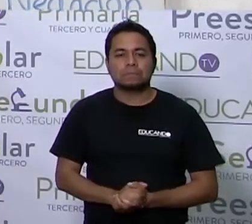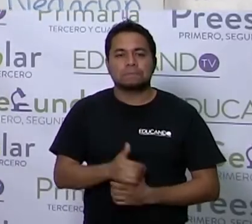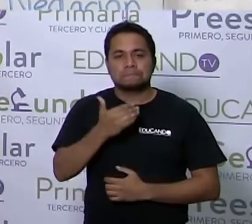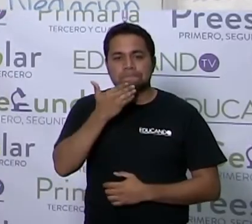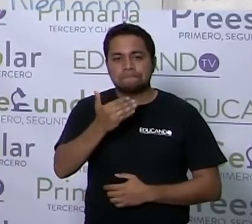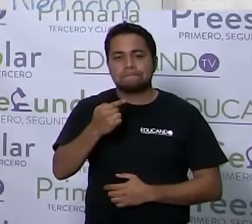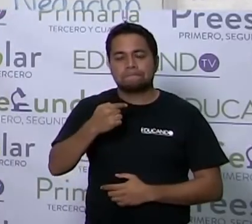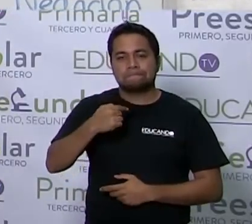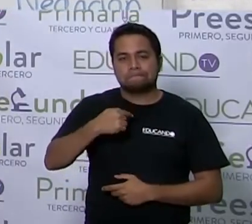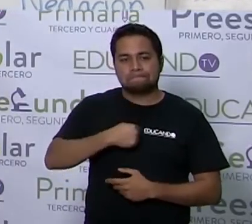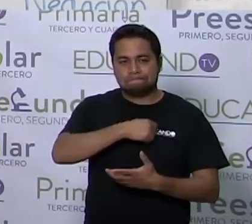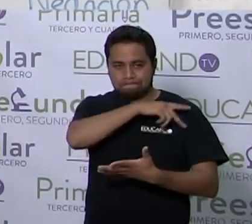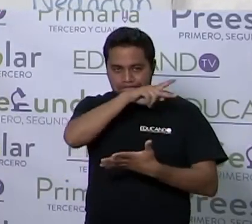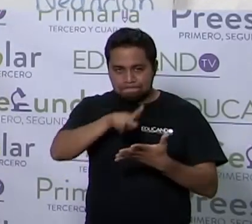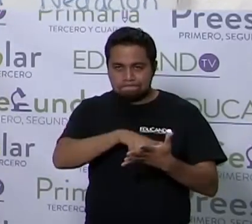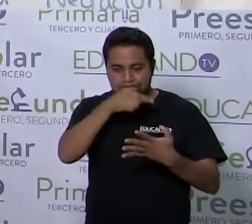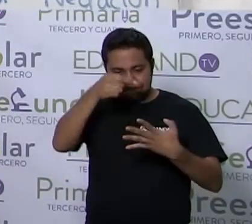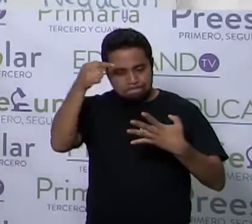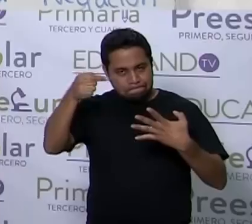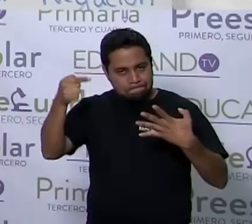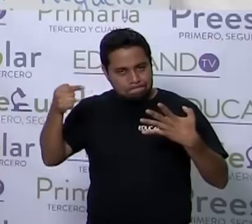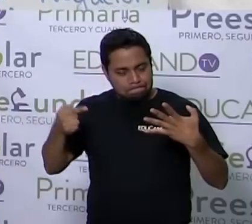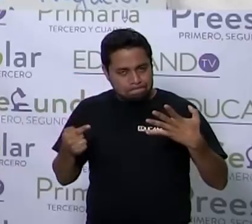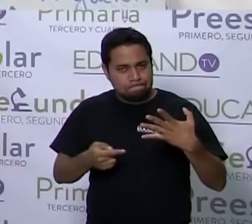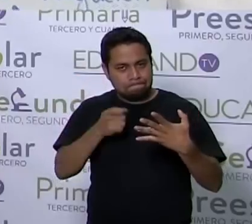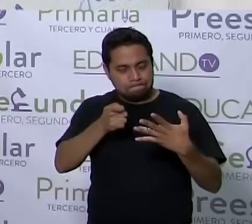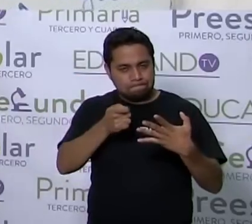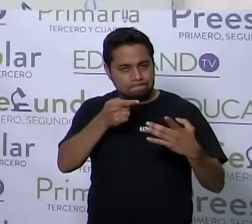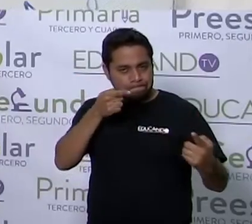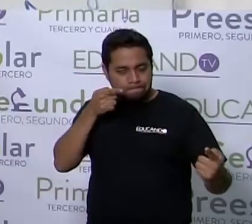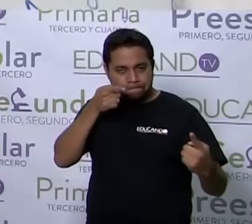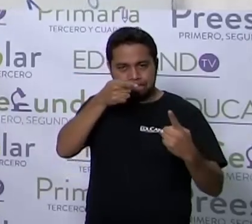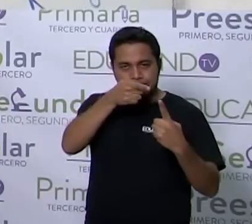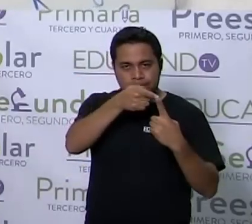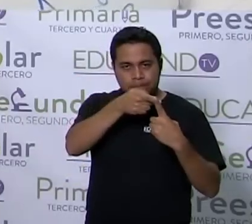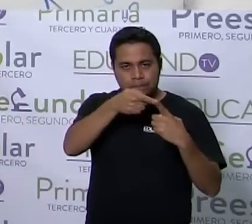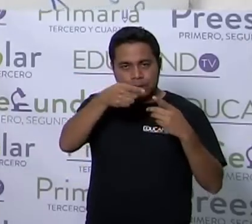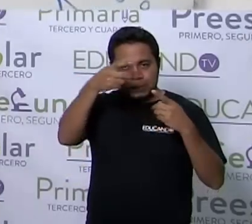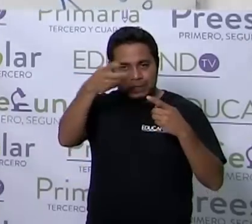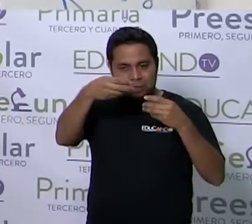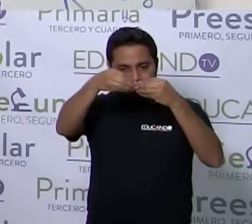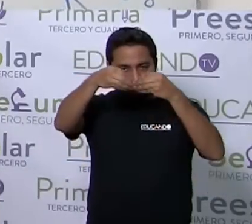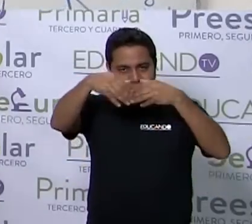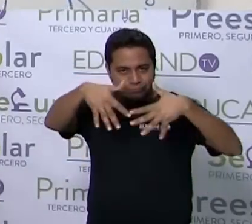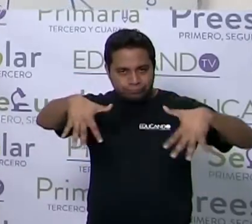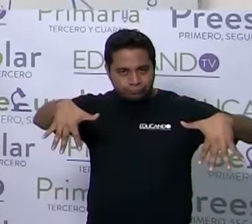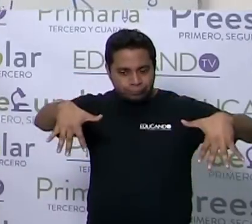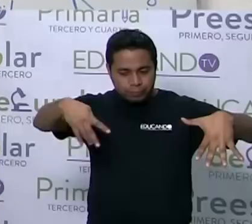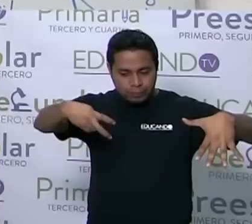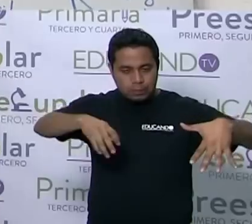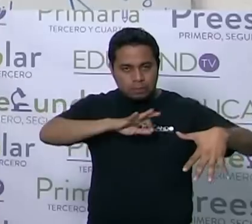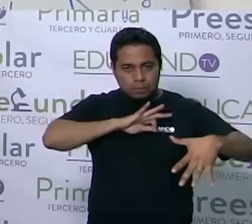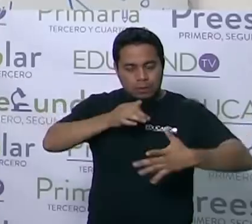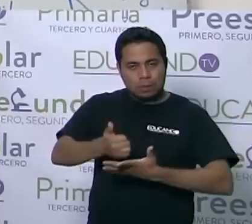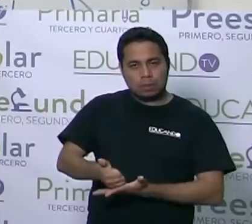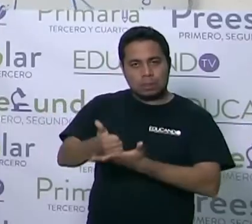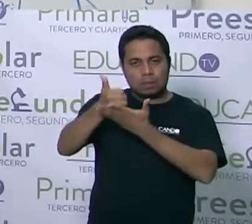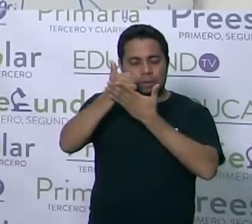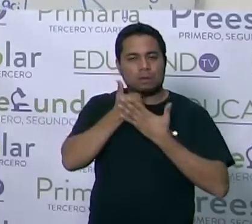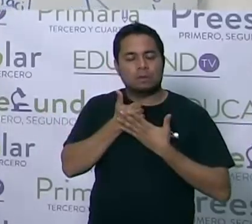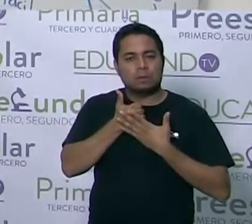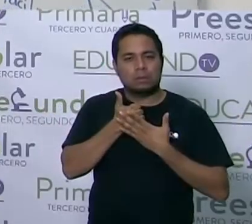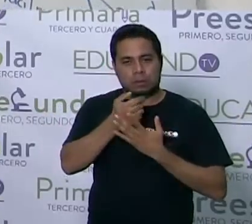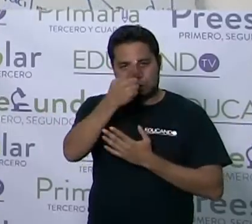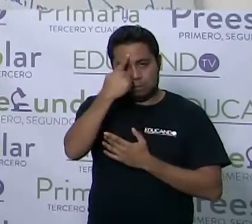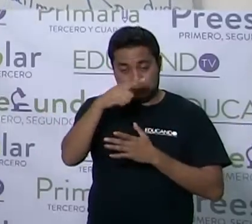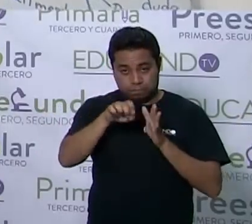que recapitulemos, quiero que nos enfoquemos en este organizador gráfico que nos explica que